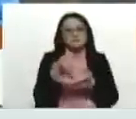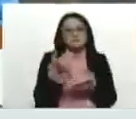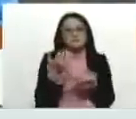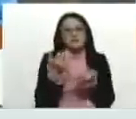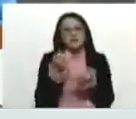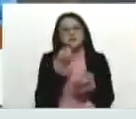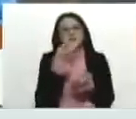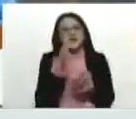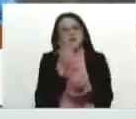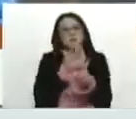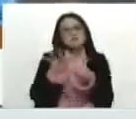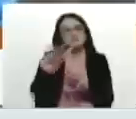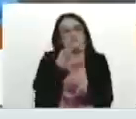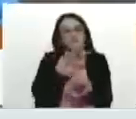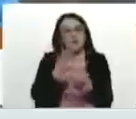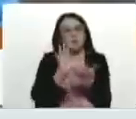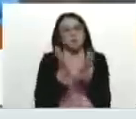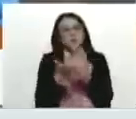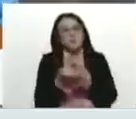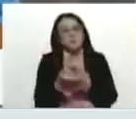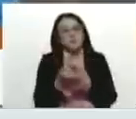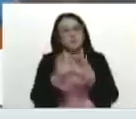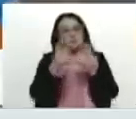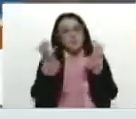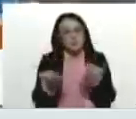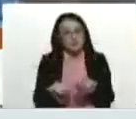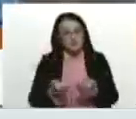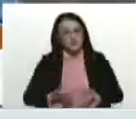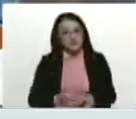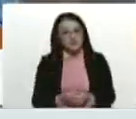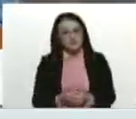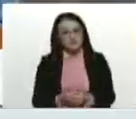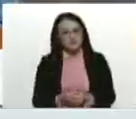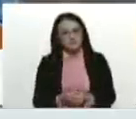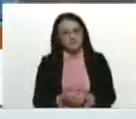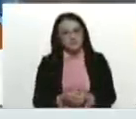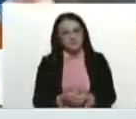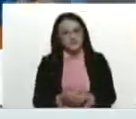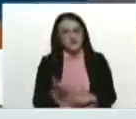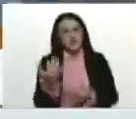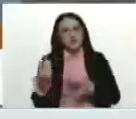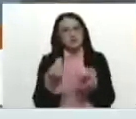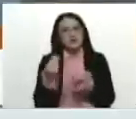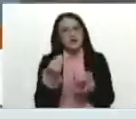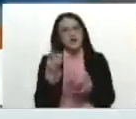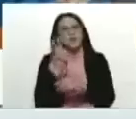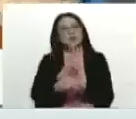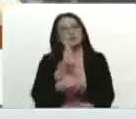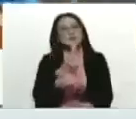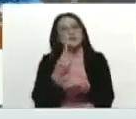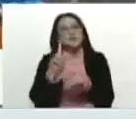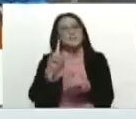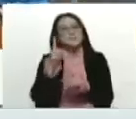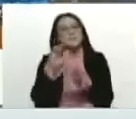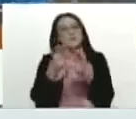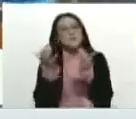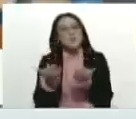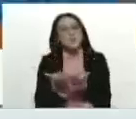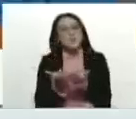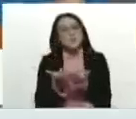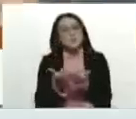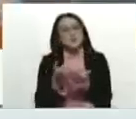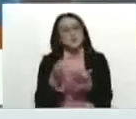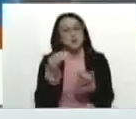bienes ambientales mundiales bienes ambientales globales y que los está consumiendo el primer mundo y no te ratifican kioto no la